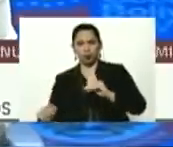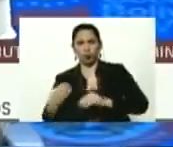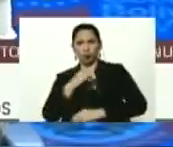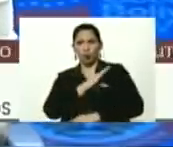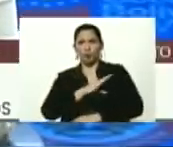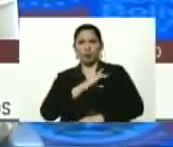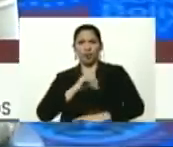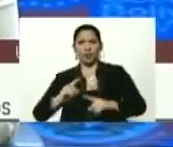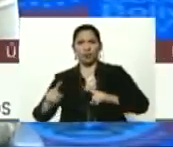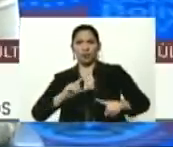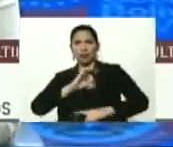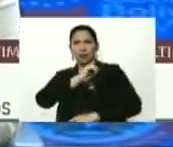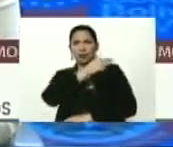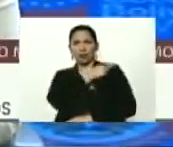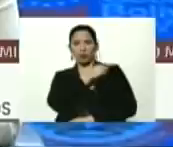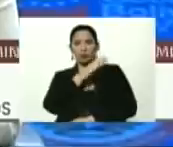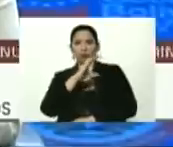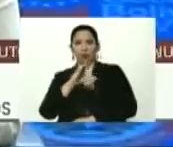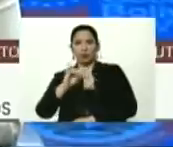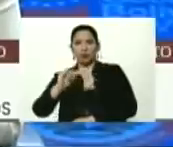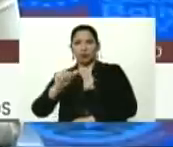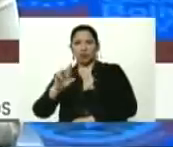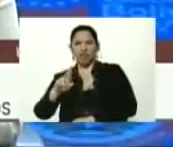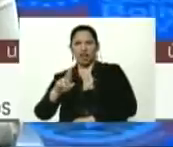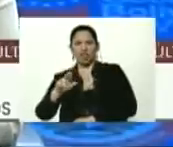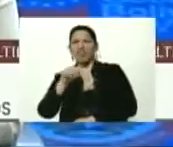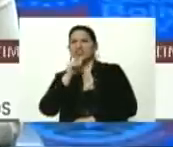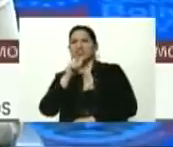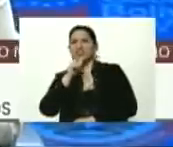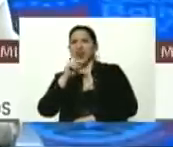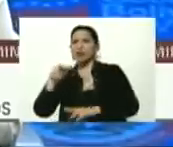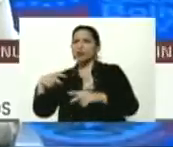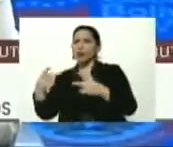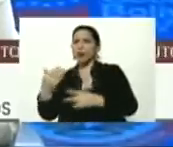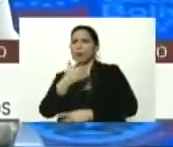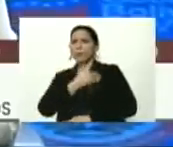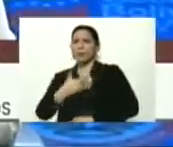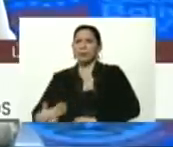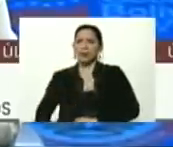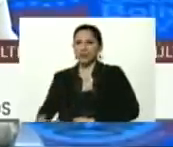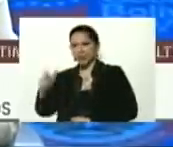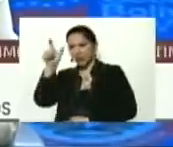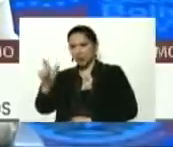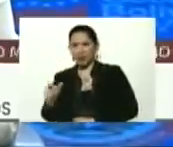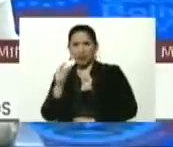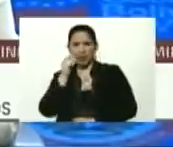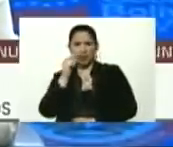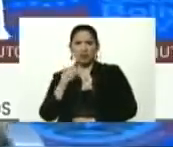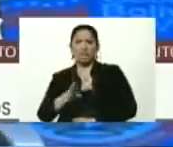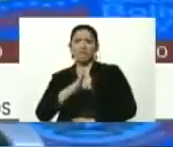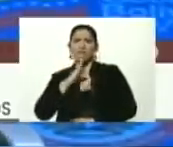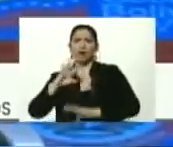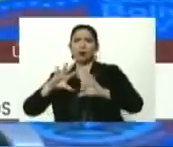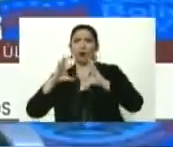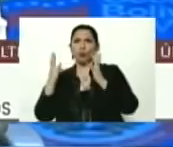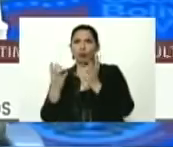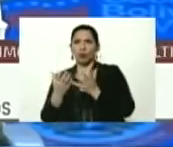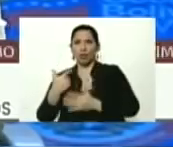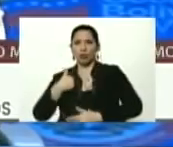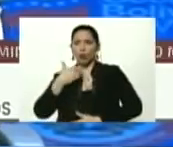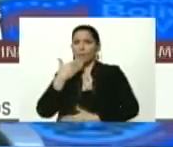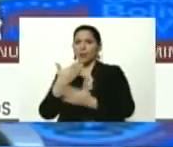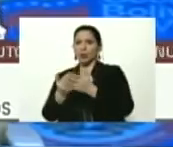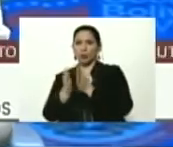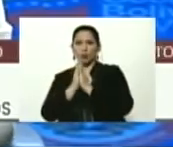directivo del CIADI. ¿Quién es este nuevo presidente del Banco Mundial? Yo pido la ficha,